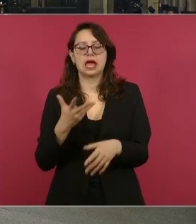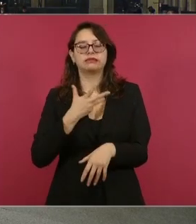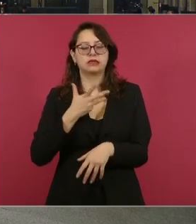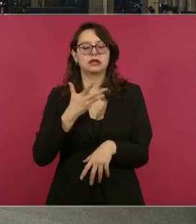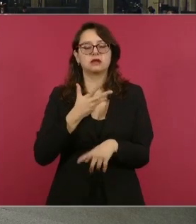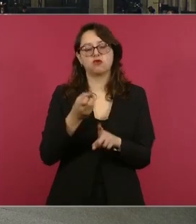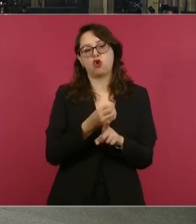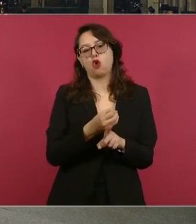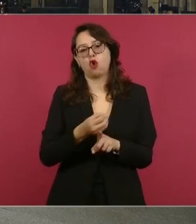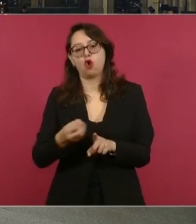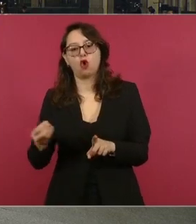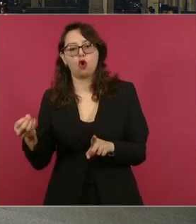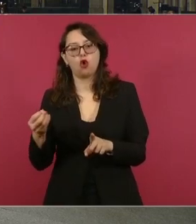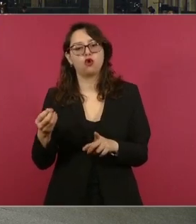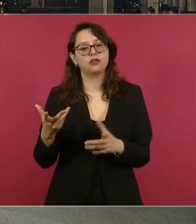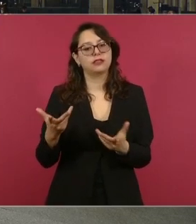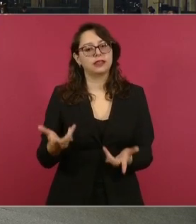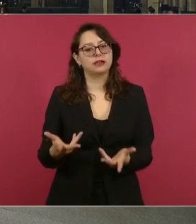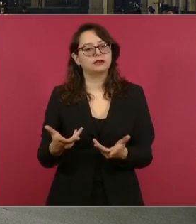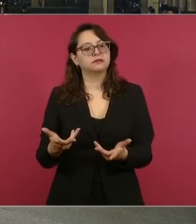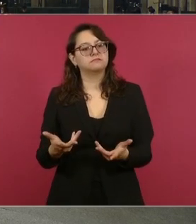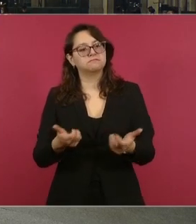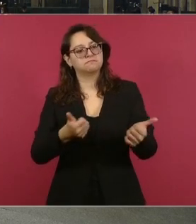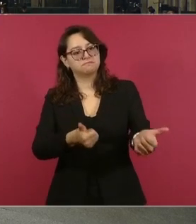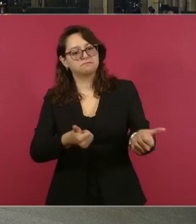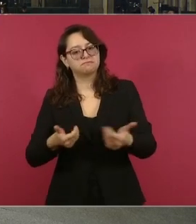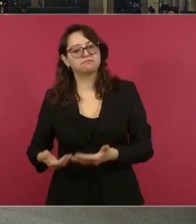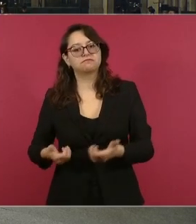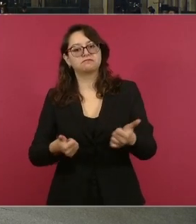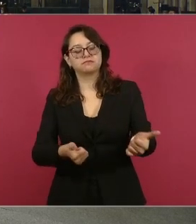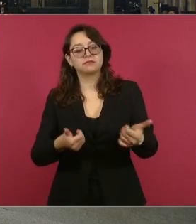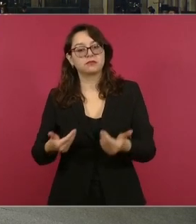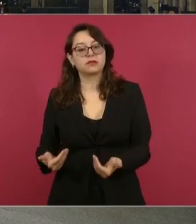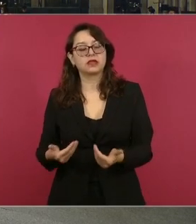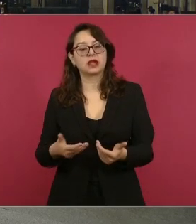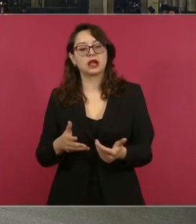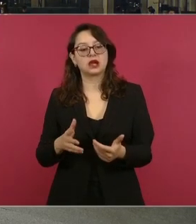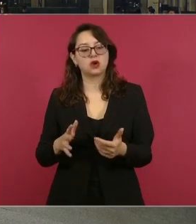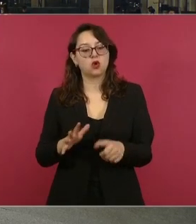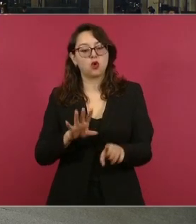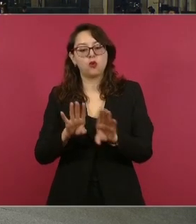toda esta ayuda, que no llegue hasta acá a Acapulco porque nos complica.